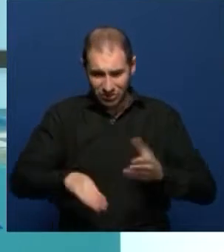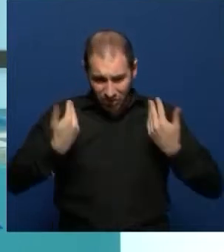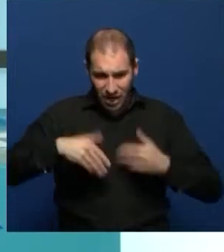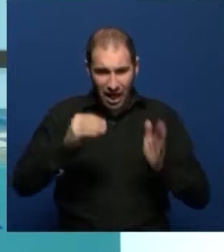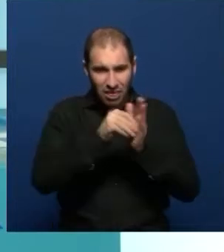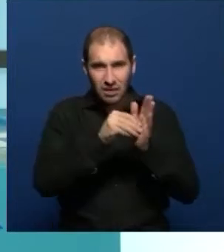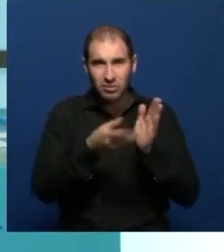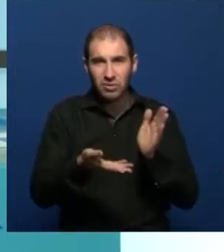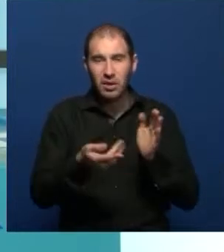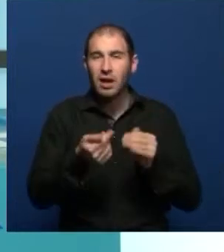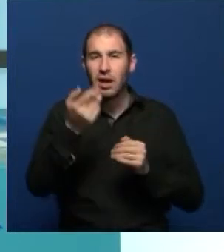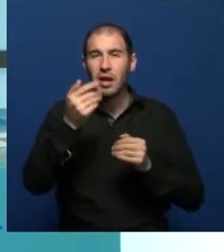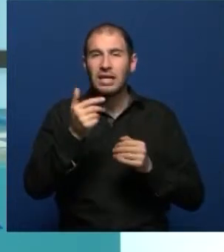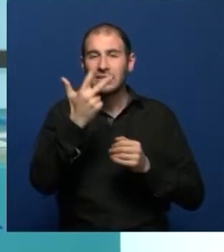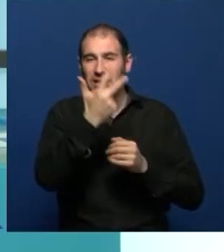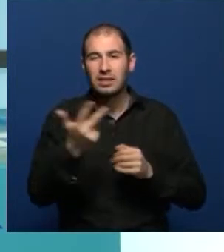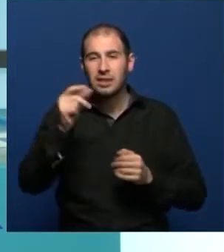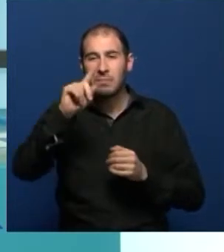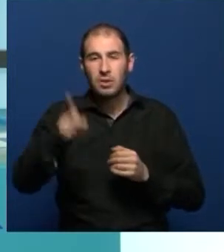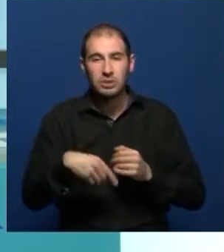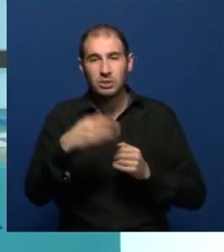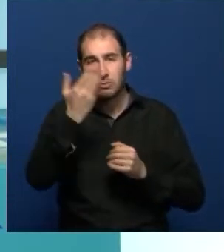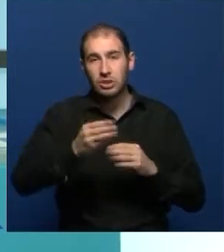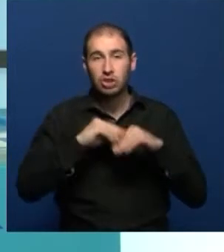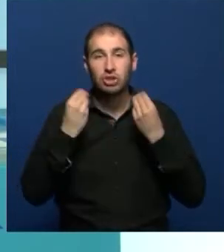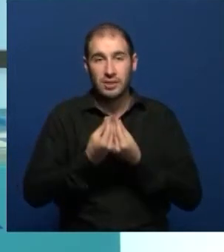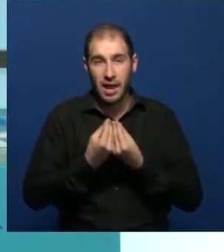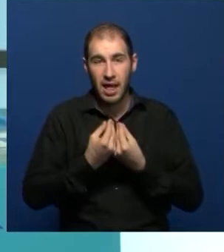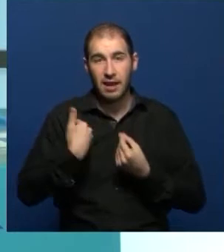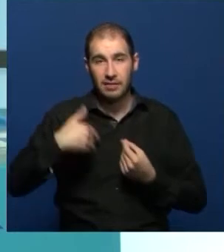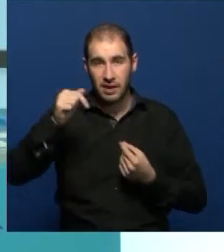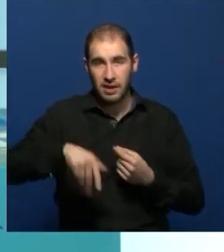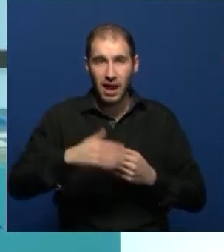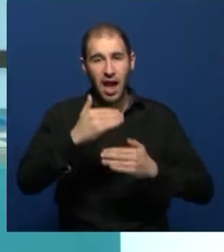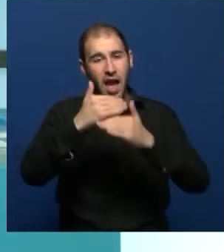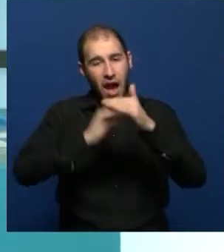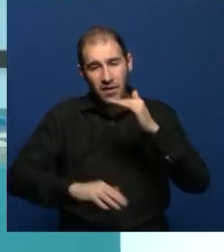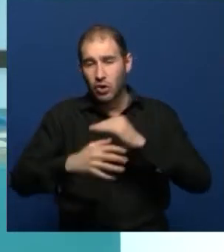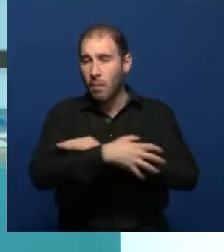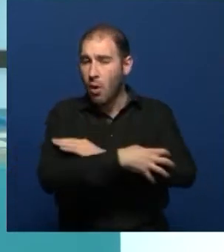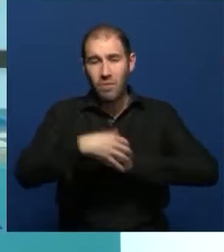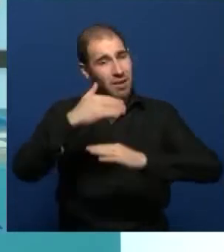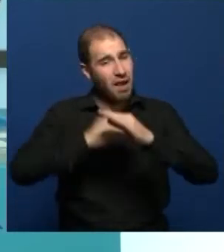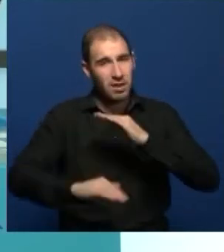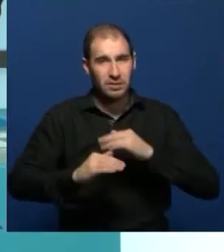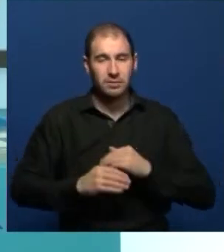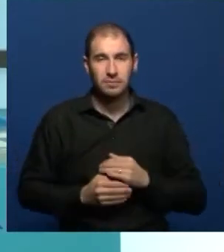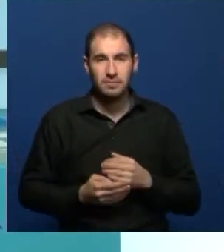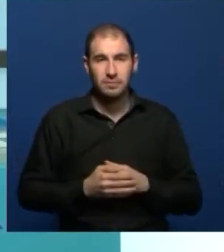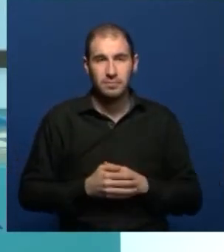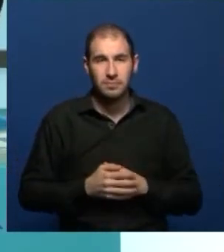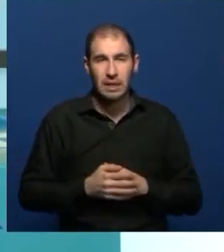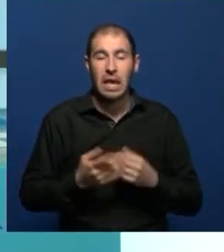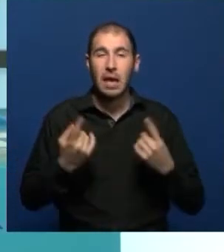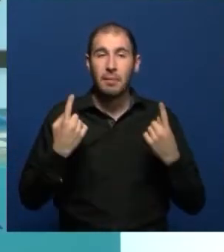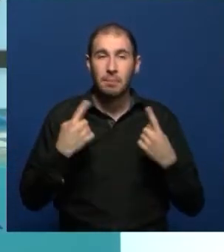¿no? Estamos hablando de que la tercera parte de la población en nuestro país está por debajo de la línea de pobreza y de indigencia.